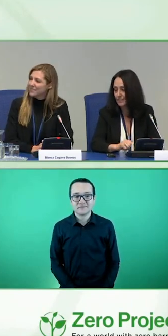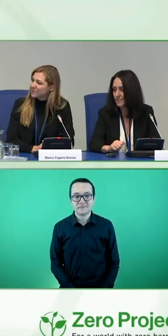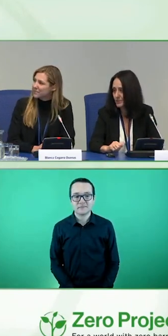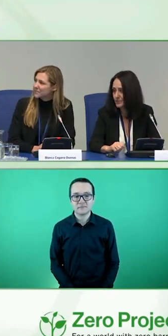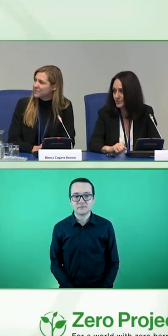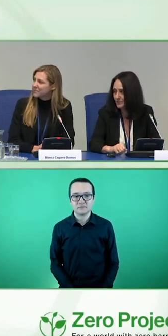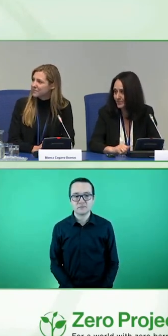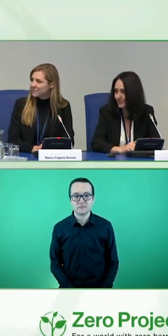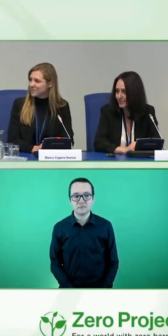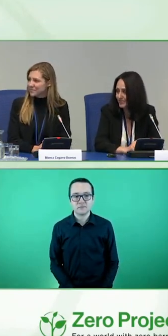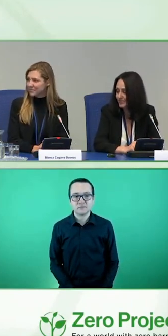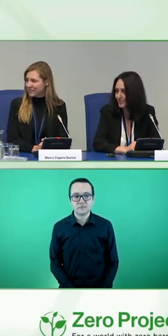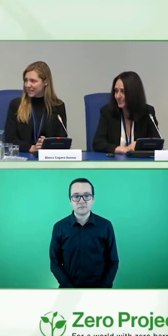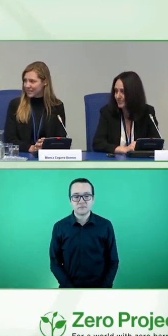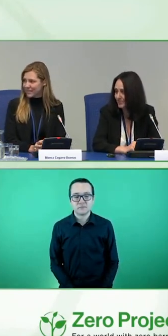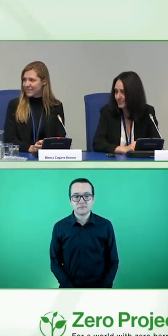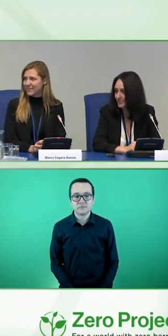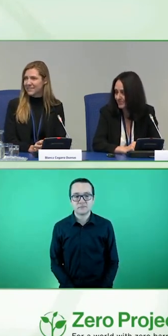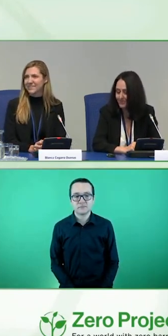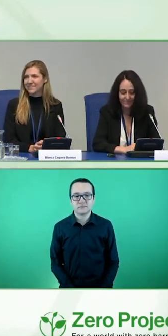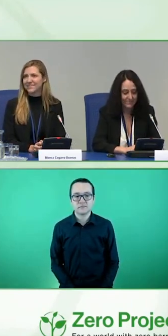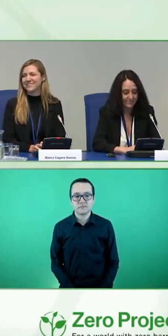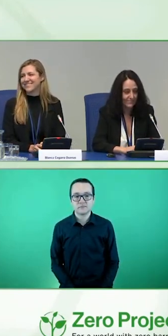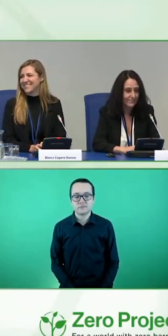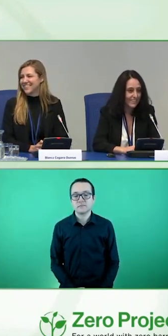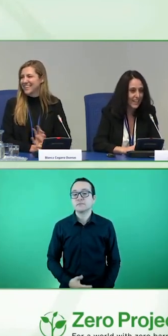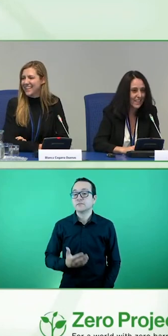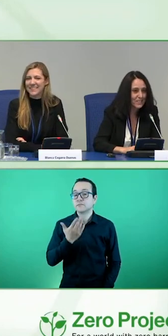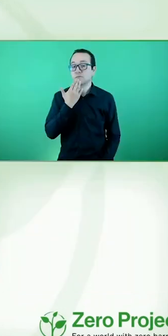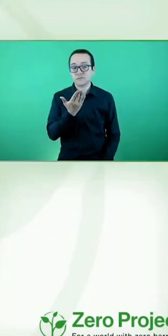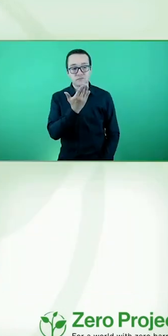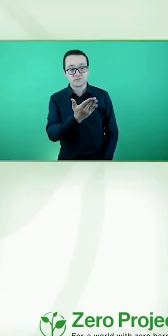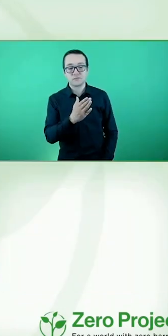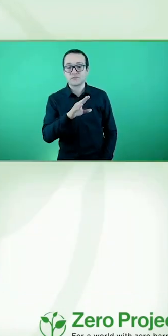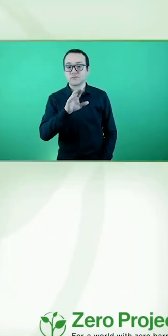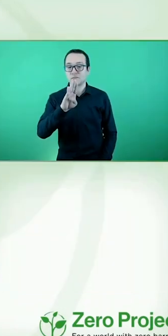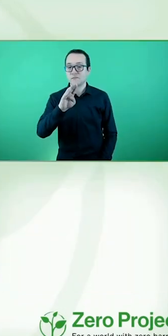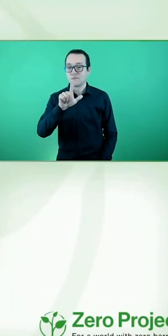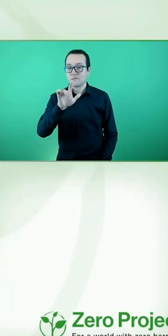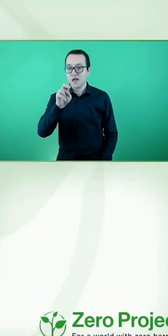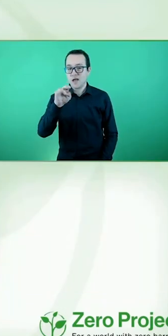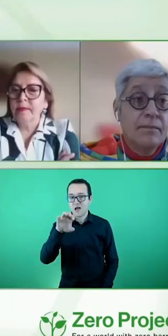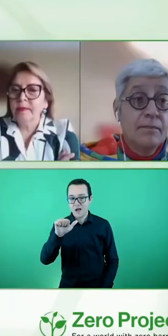Muchas gracias, Blanca, Marte. Gracias a vosotros.